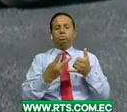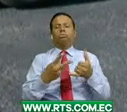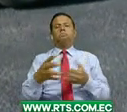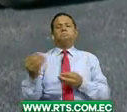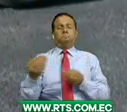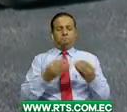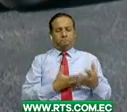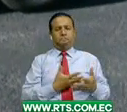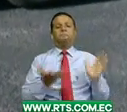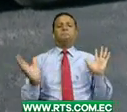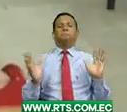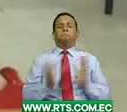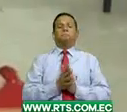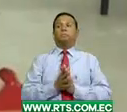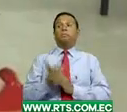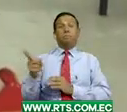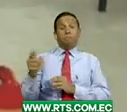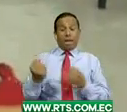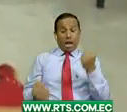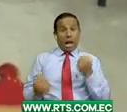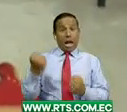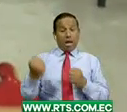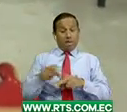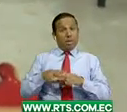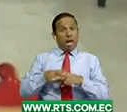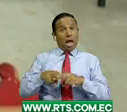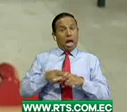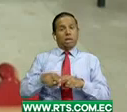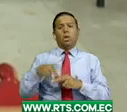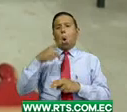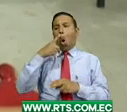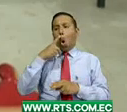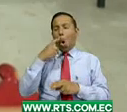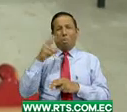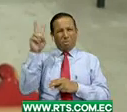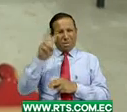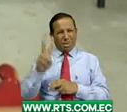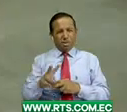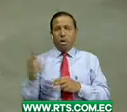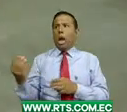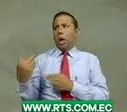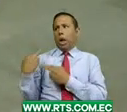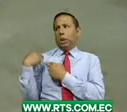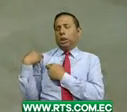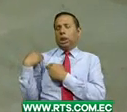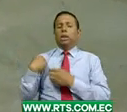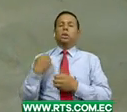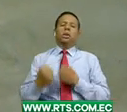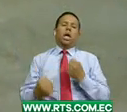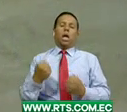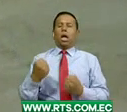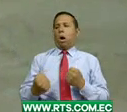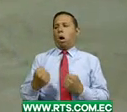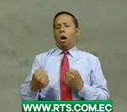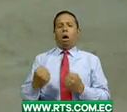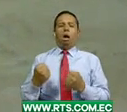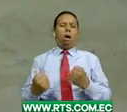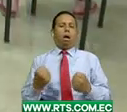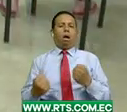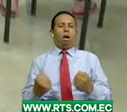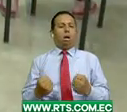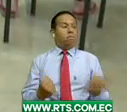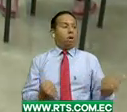el propietario a un ciudadano venezolano para que trabaje. Sin embargo, la confianza fue mal utilizada. Con esa fachada,